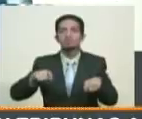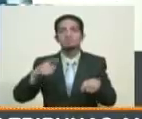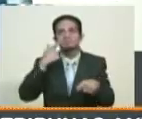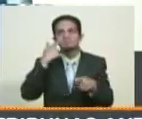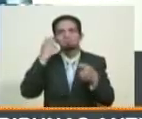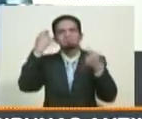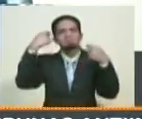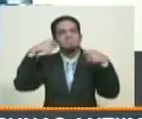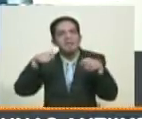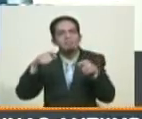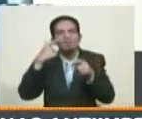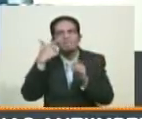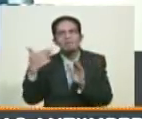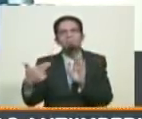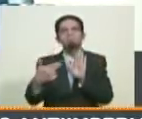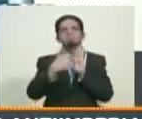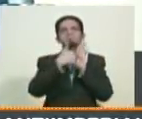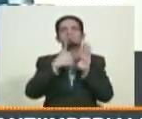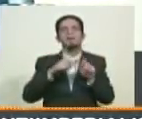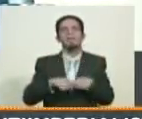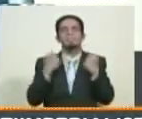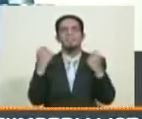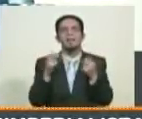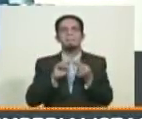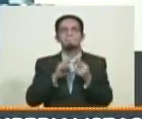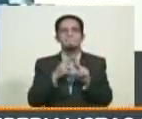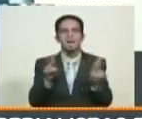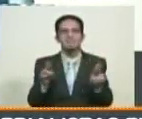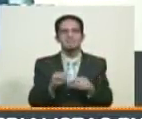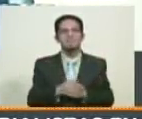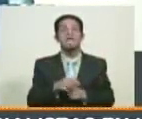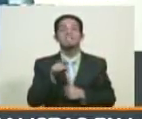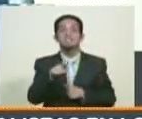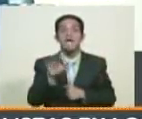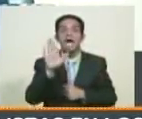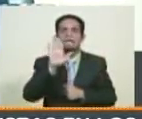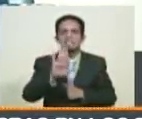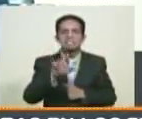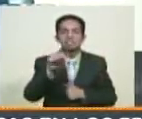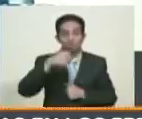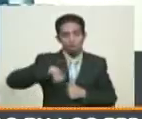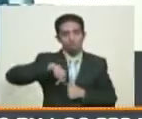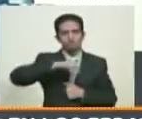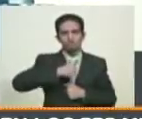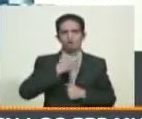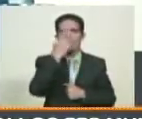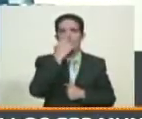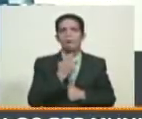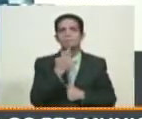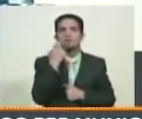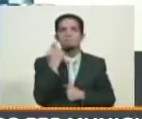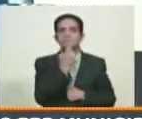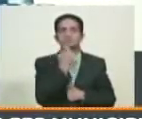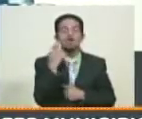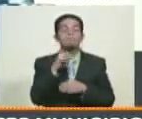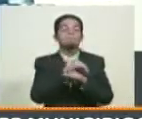la paz ciudadana y contra nuestro pueblo. Y así va a ser, y ese es el compromiso del Ministerio